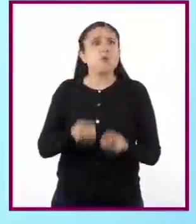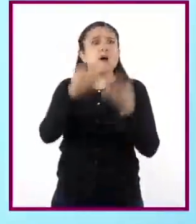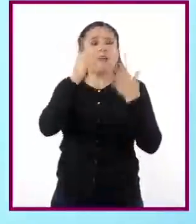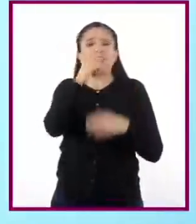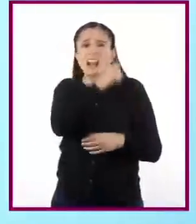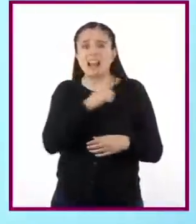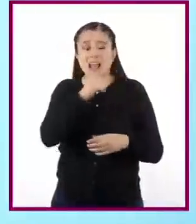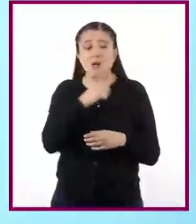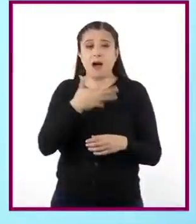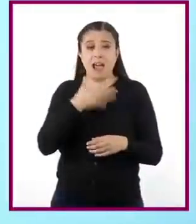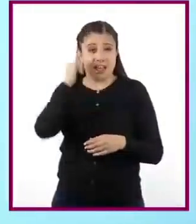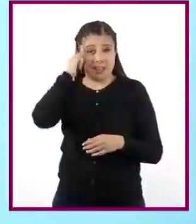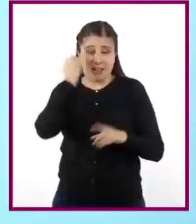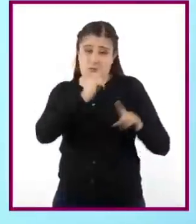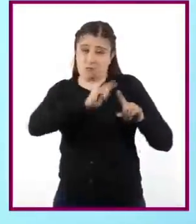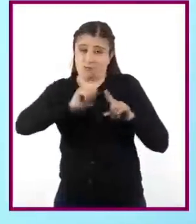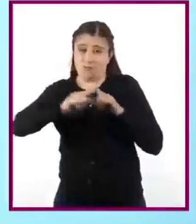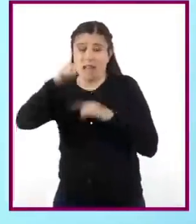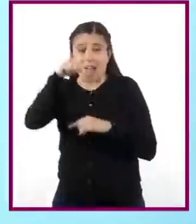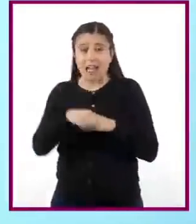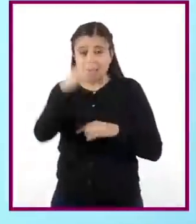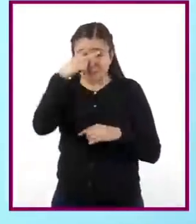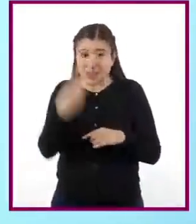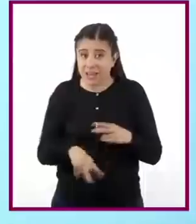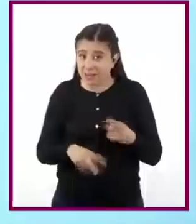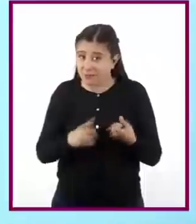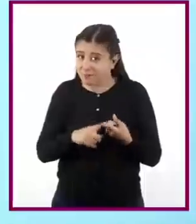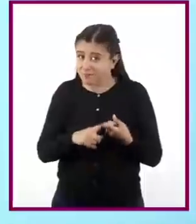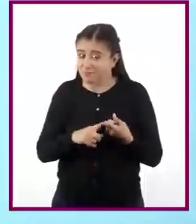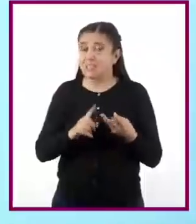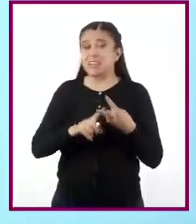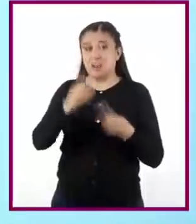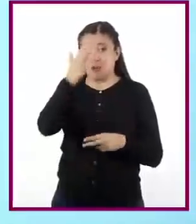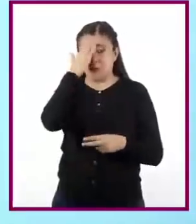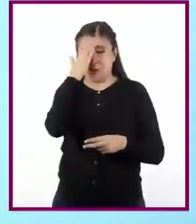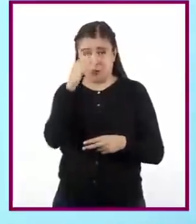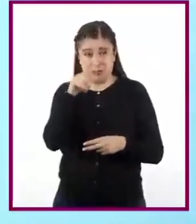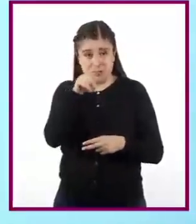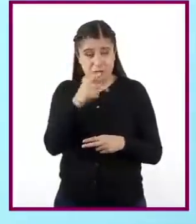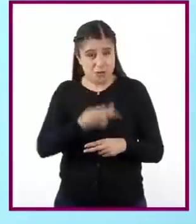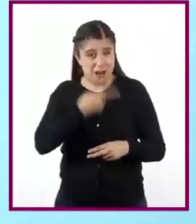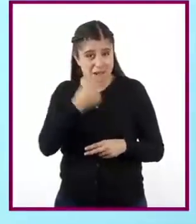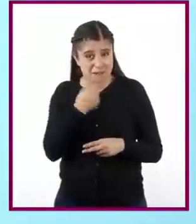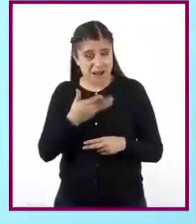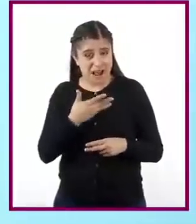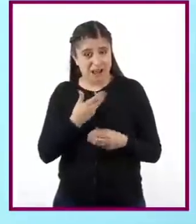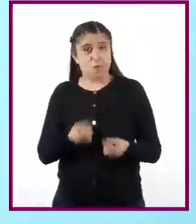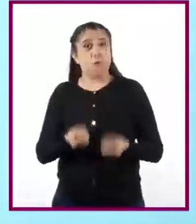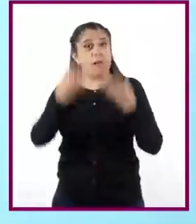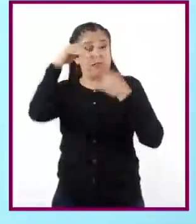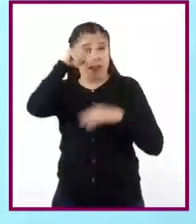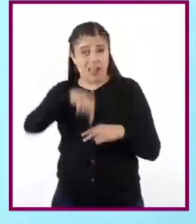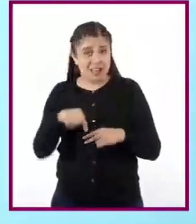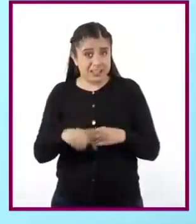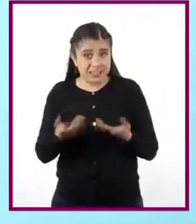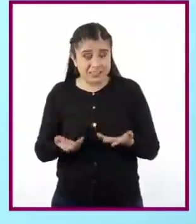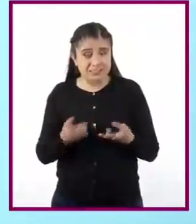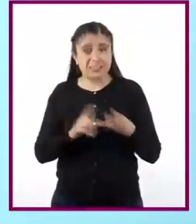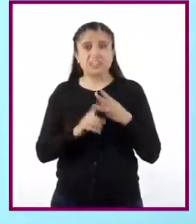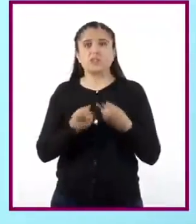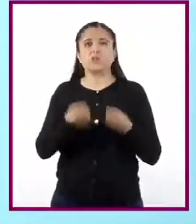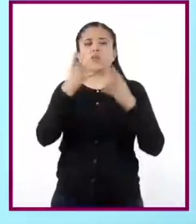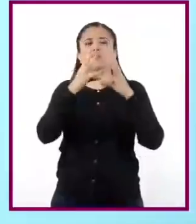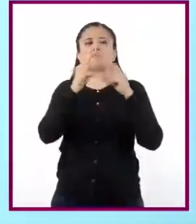se hablan en México? ¿Conocen cuáles tienen mayor número de hablantes? ¿Cuáles están en